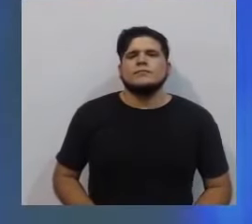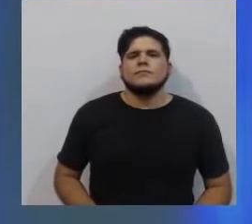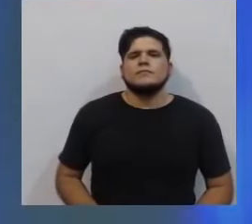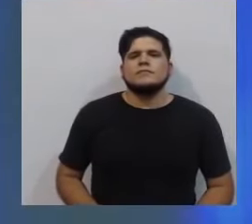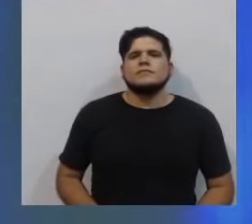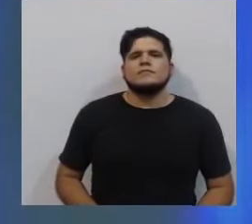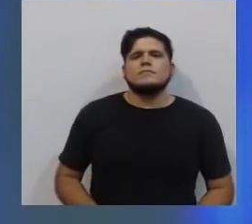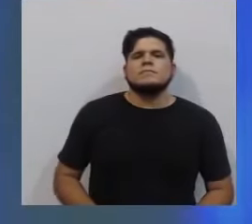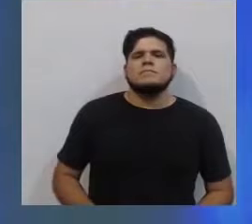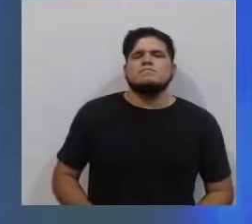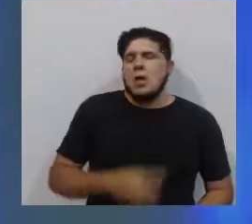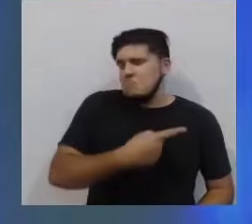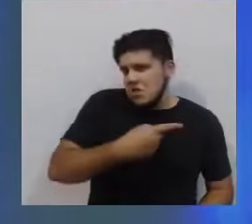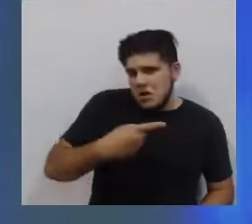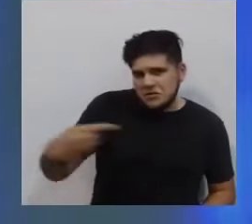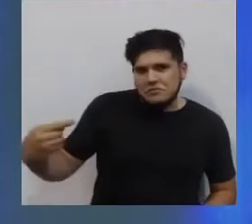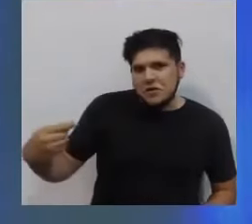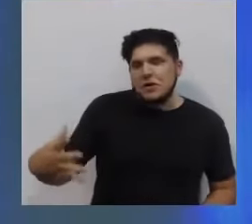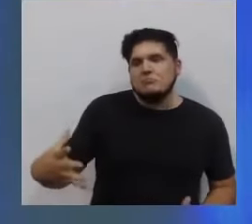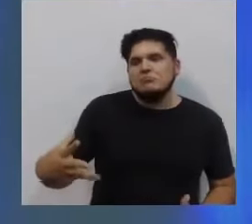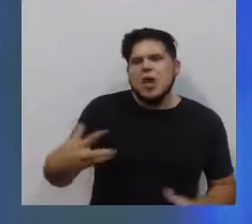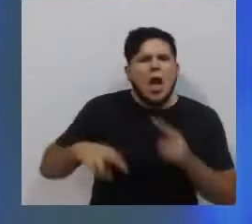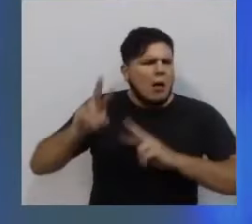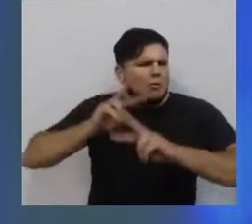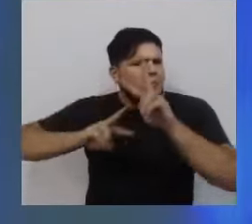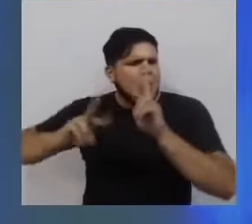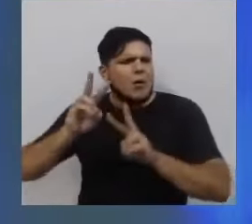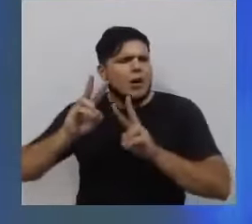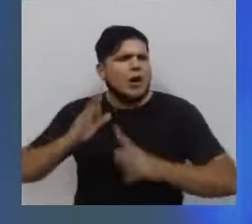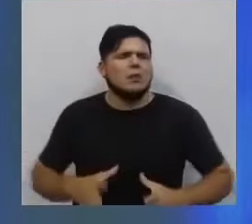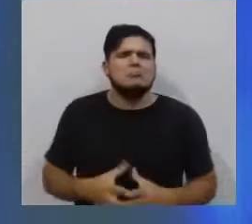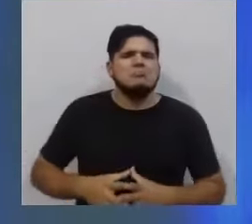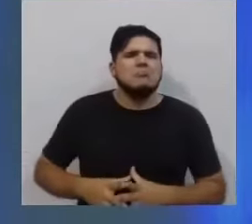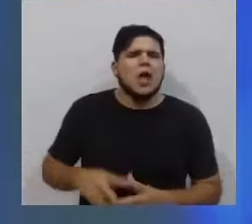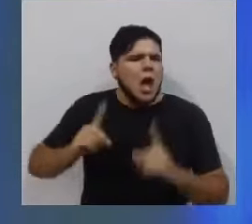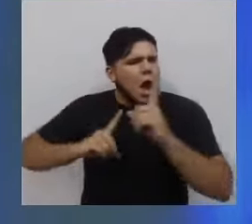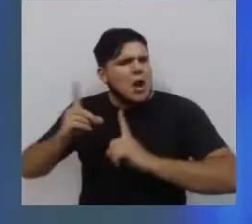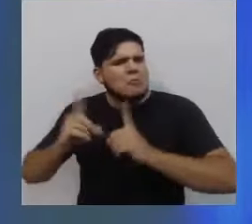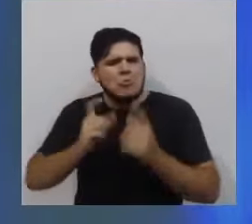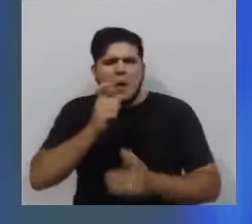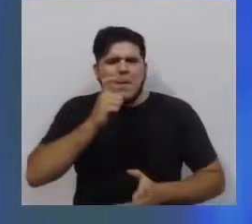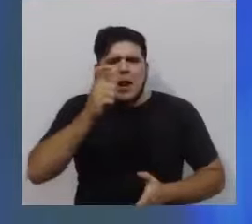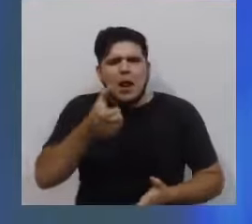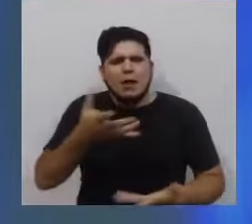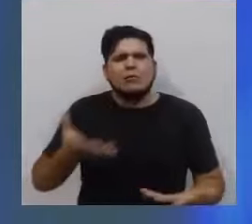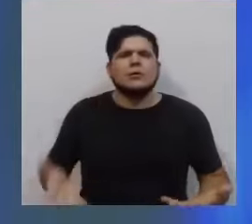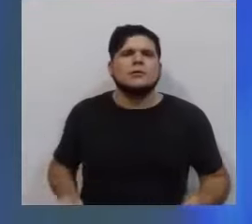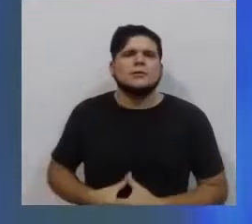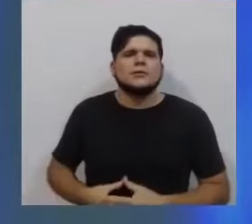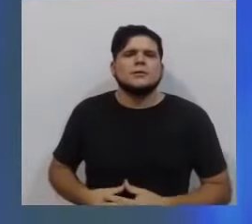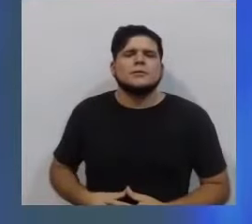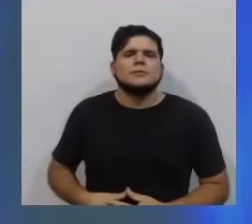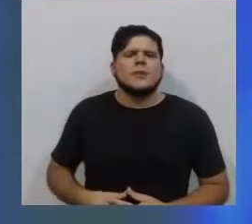para tener un pasaje de la palabra de dios pero sea estudioso de la biblia toda capacitación